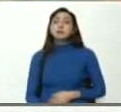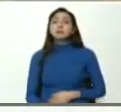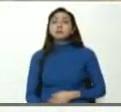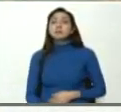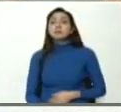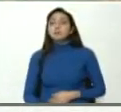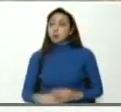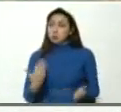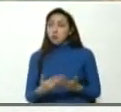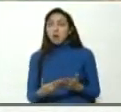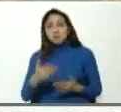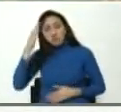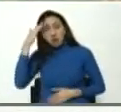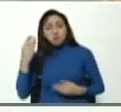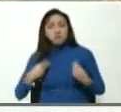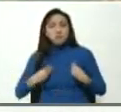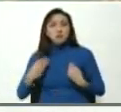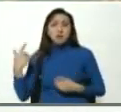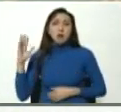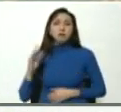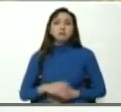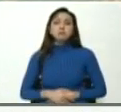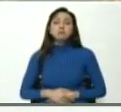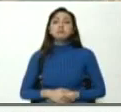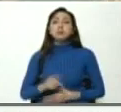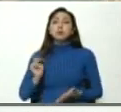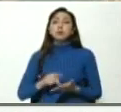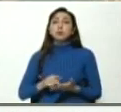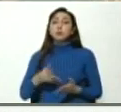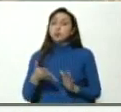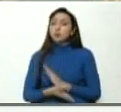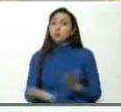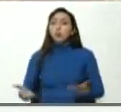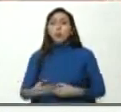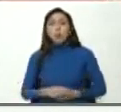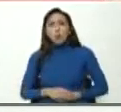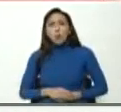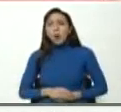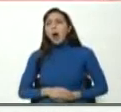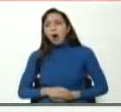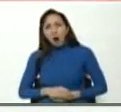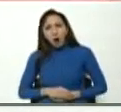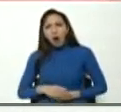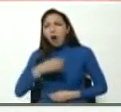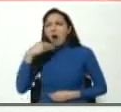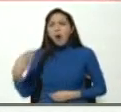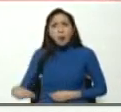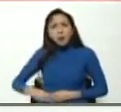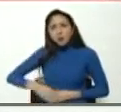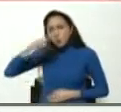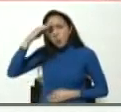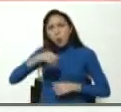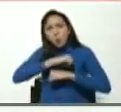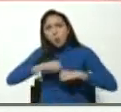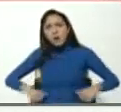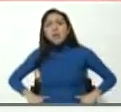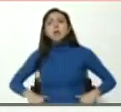testimonios sus vivencias de cómo fue la reacción de la juventud militar